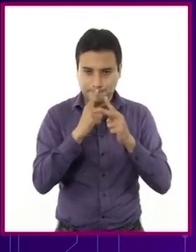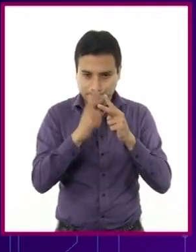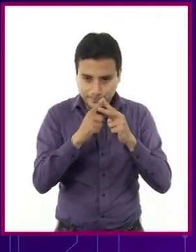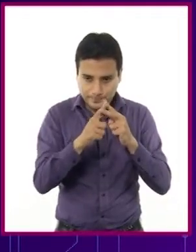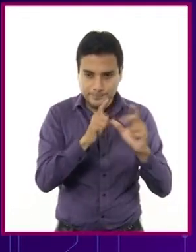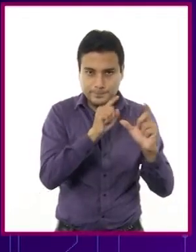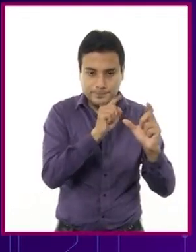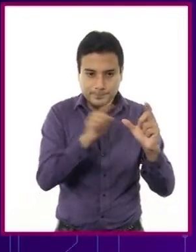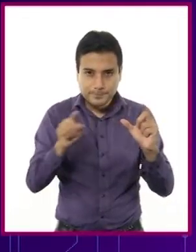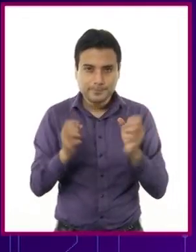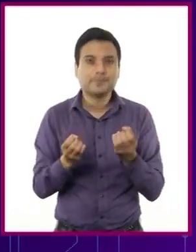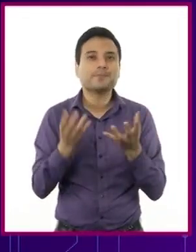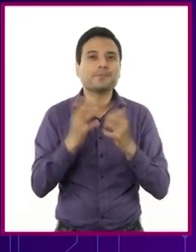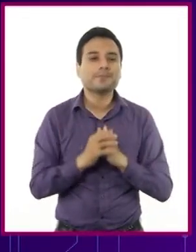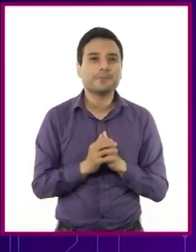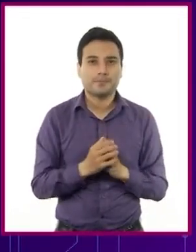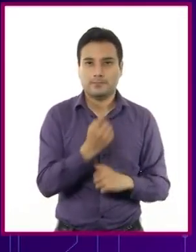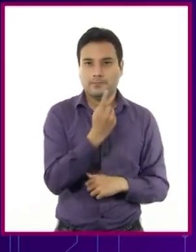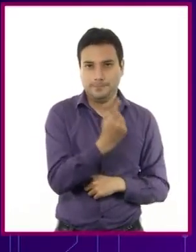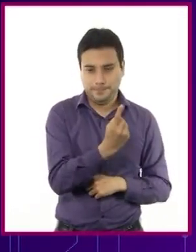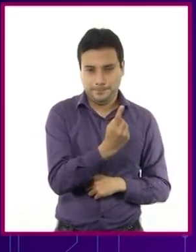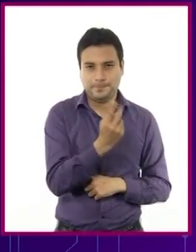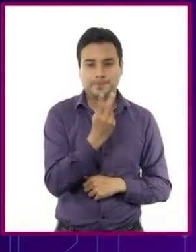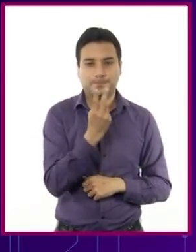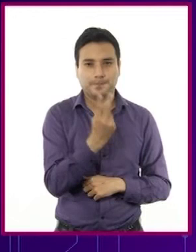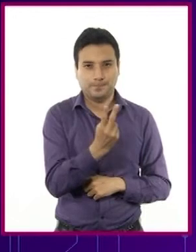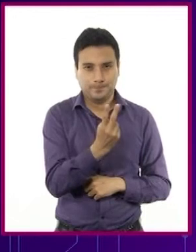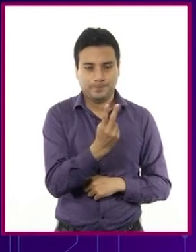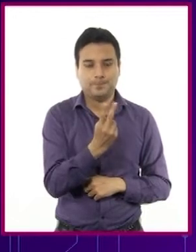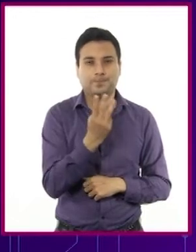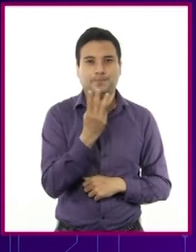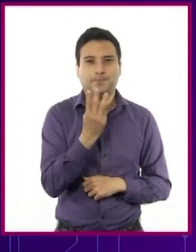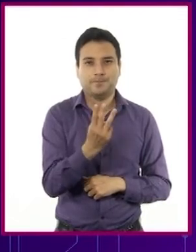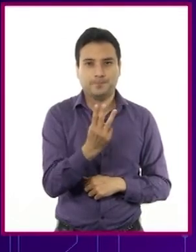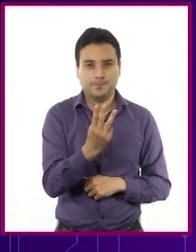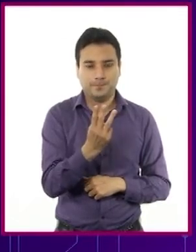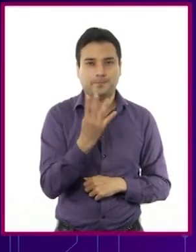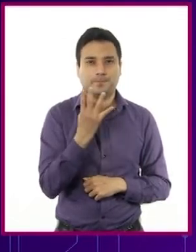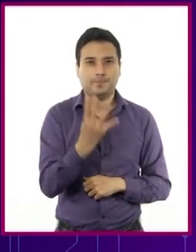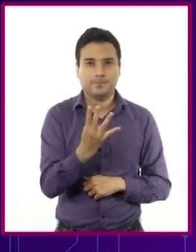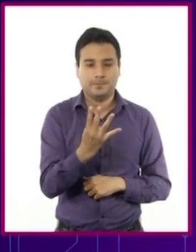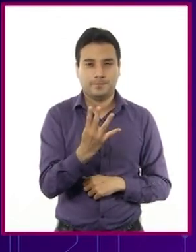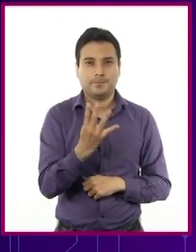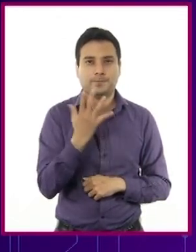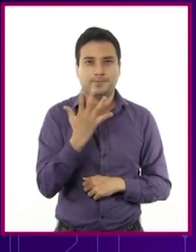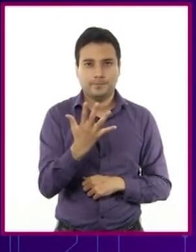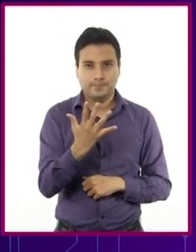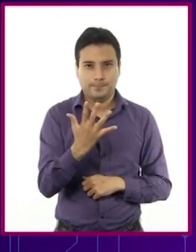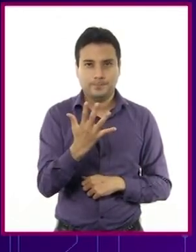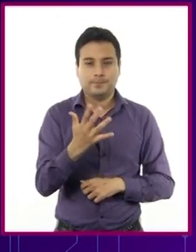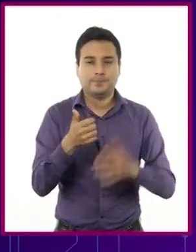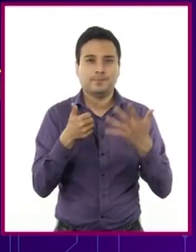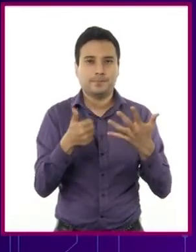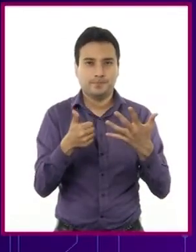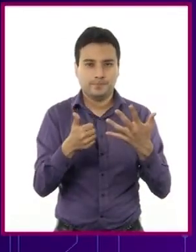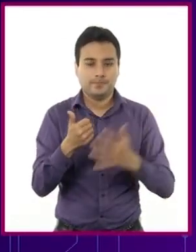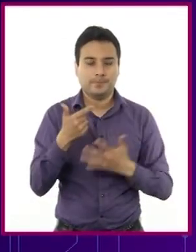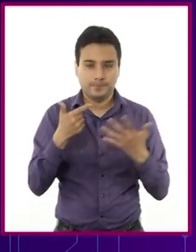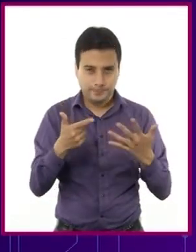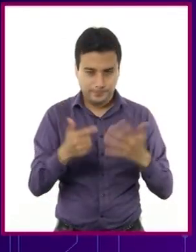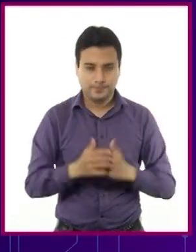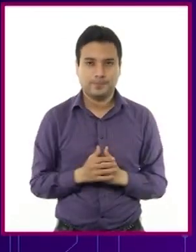datos. 1, 2, 3, 4, 5, 6 y